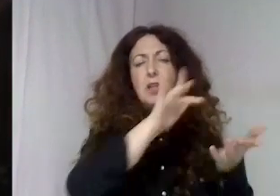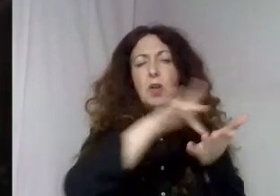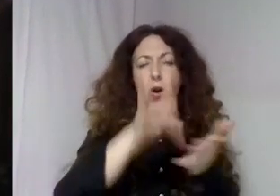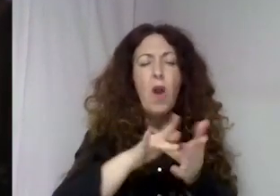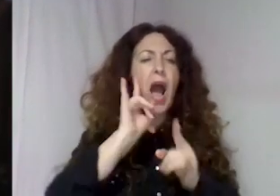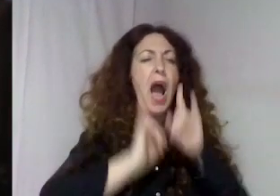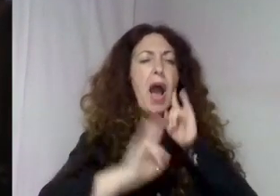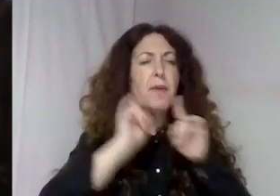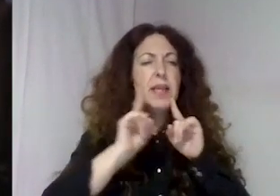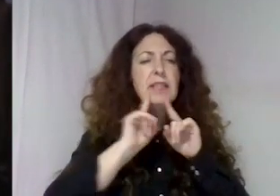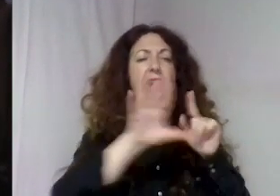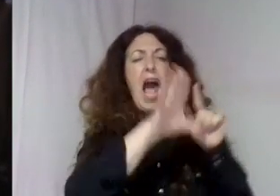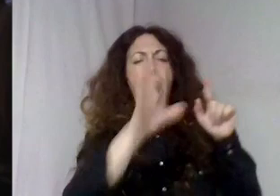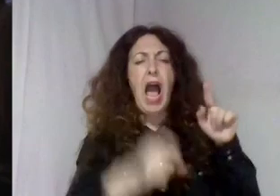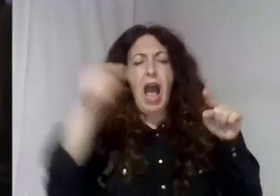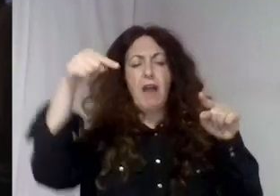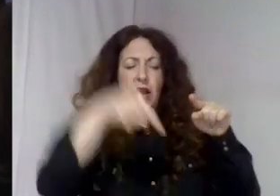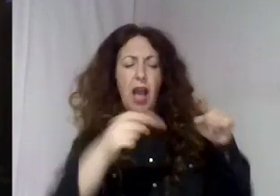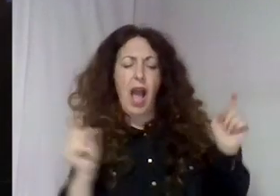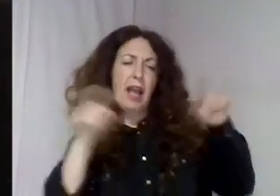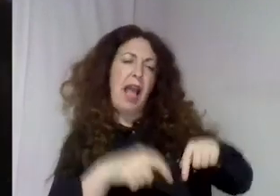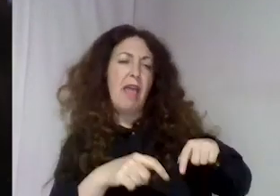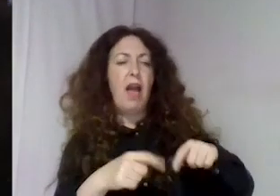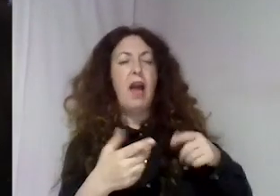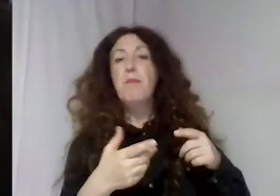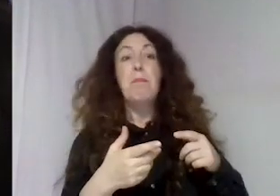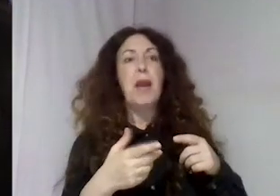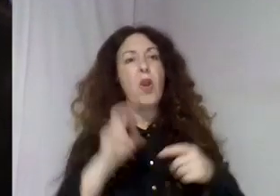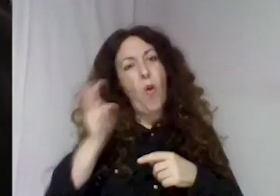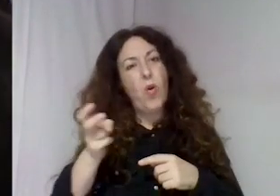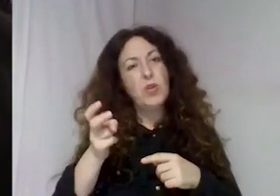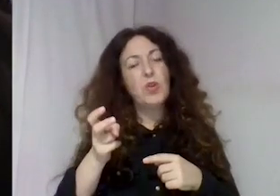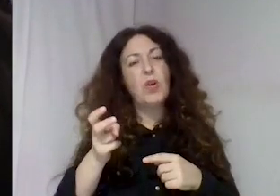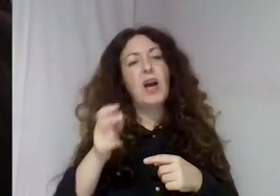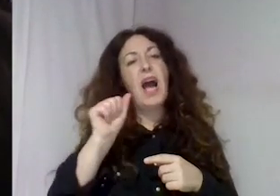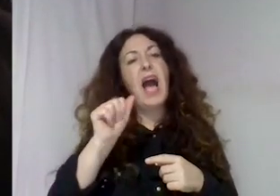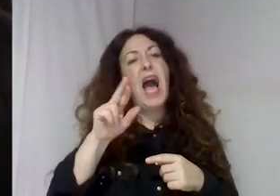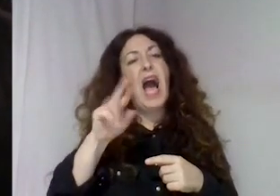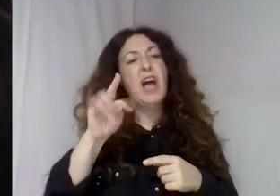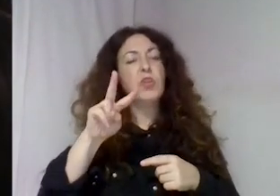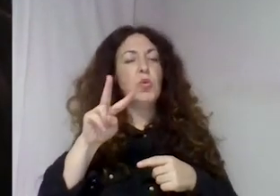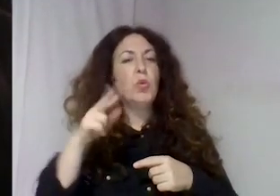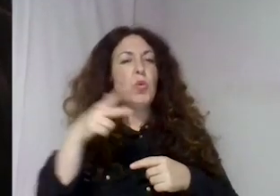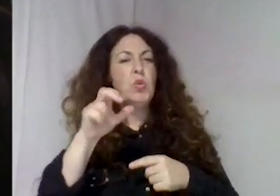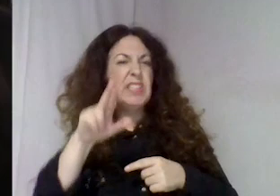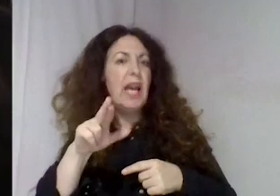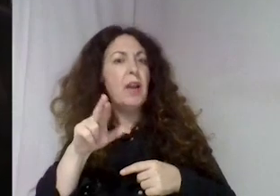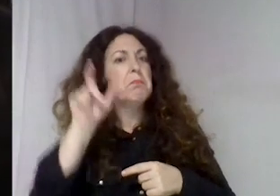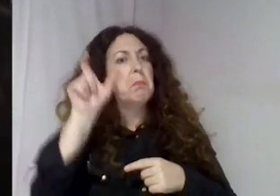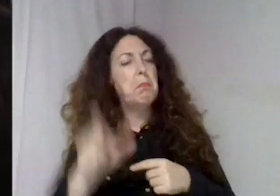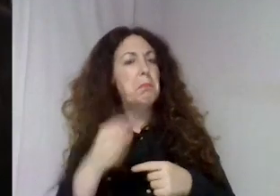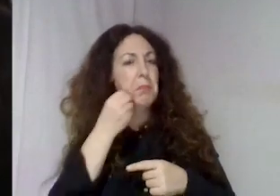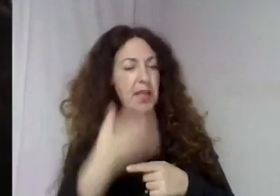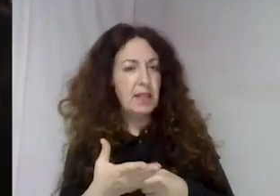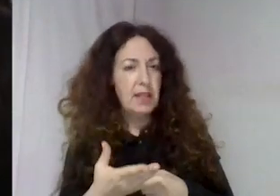vida, todavía es un plus, o sea, es como un plus. Por eso, muy bien tú decías, o sea, el Tusser, nadie se hubiera imaginado que podía ser un asesino,